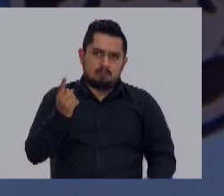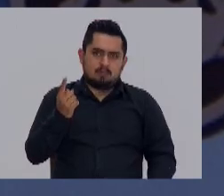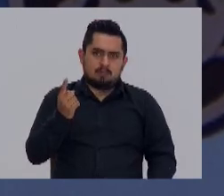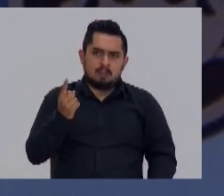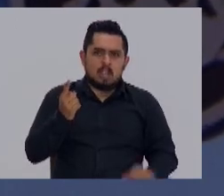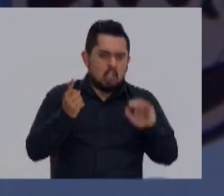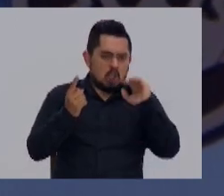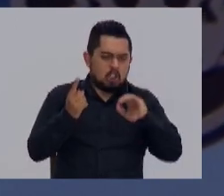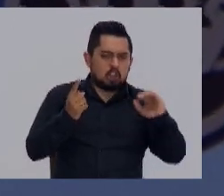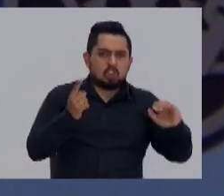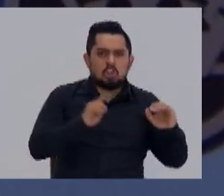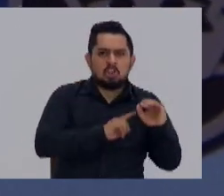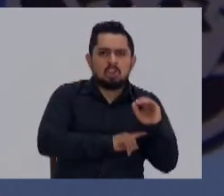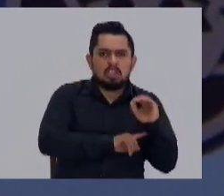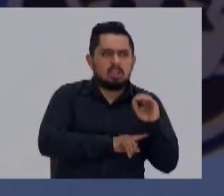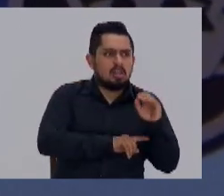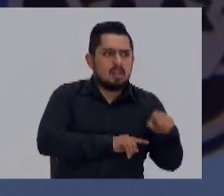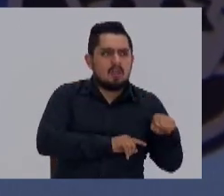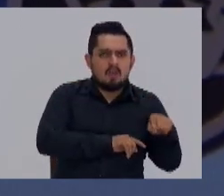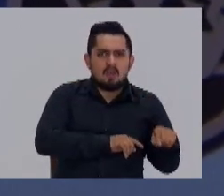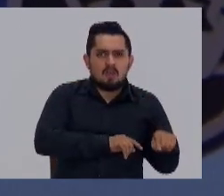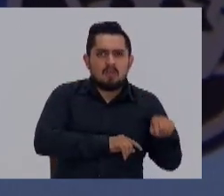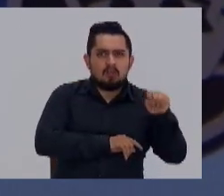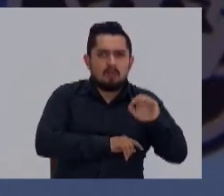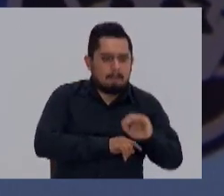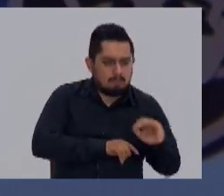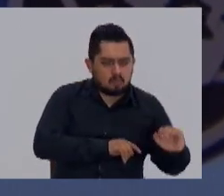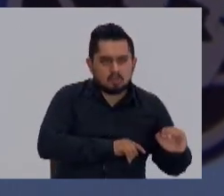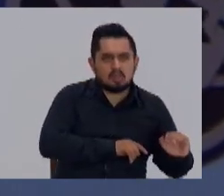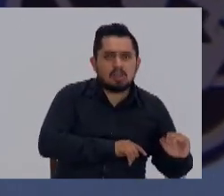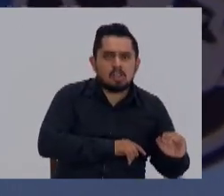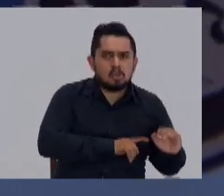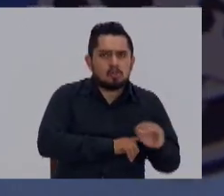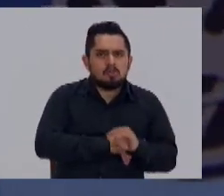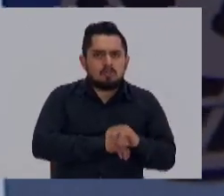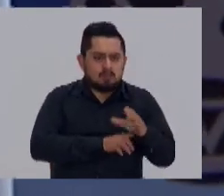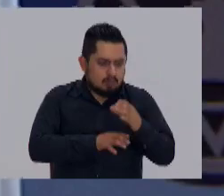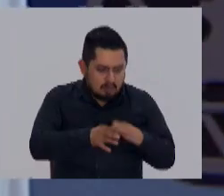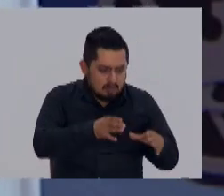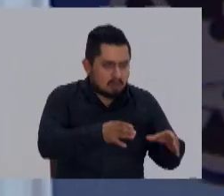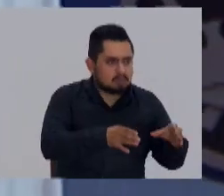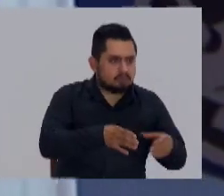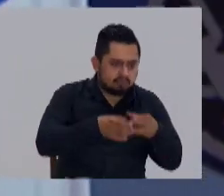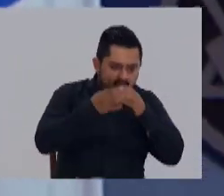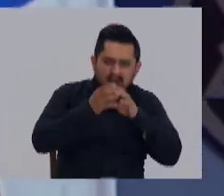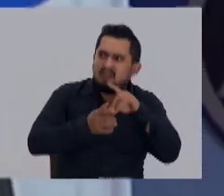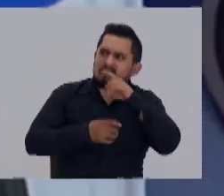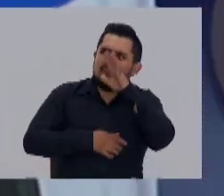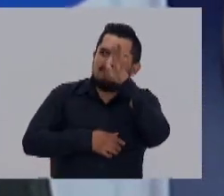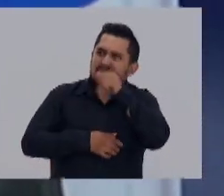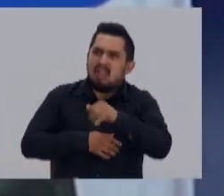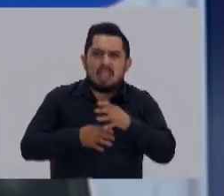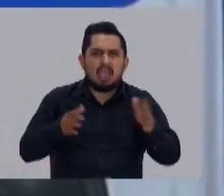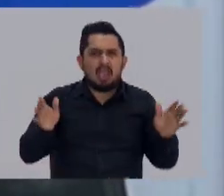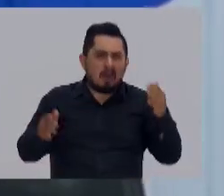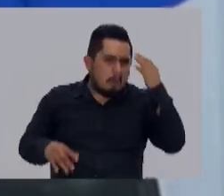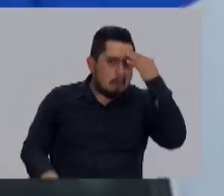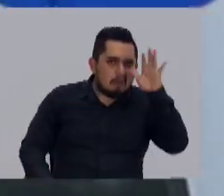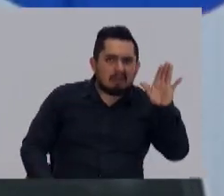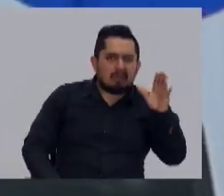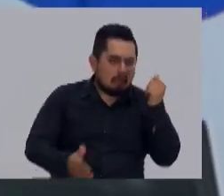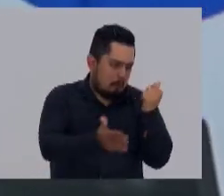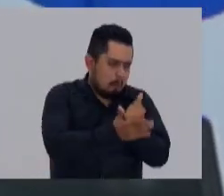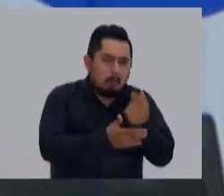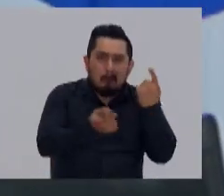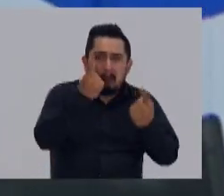Y al niño le damos en el plástico de la Pepsi, de aquello que ya se le quitó la Pepsi, y usted no sabe si es Coca-Cola o qué